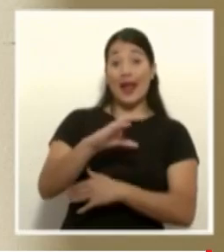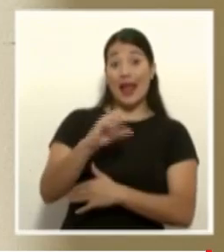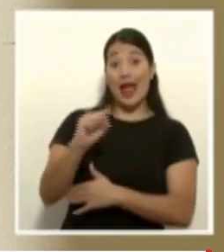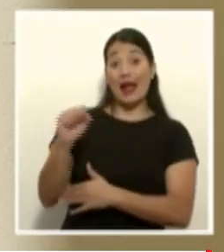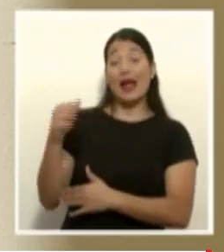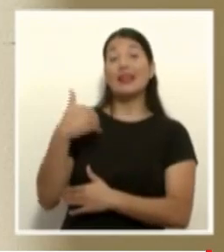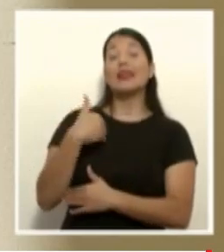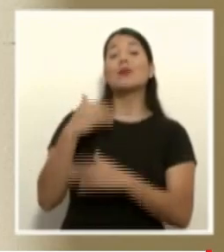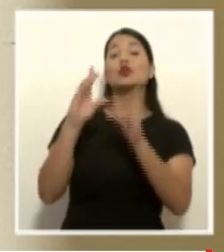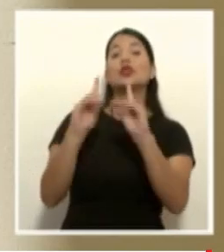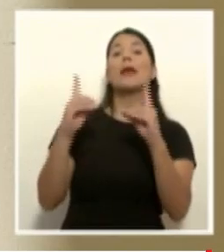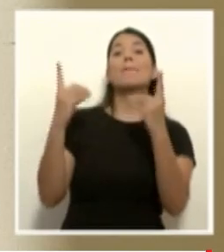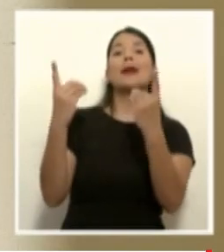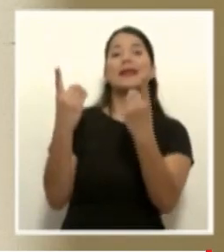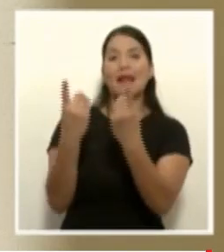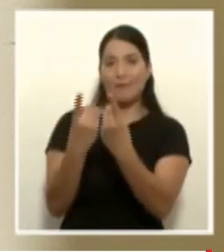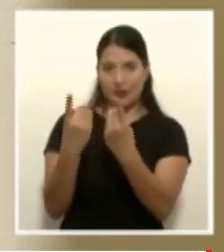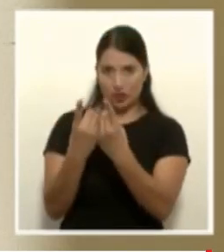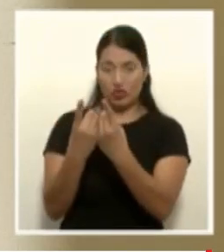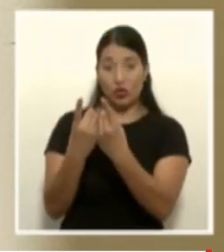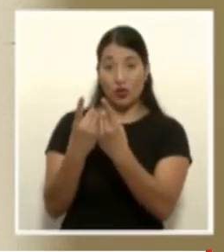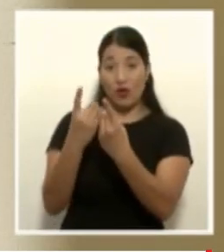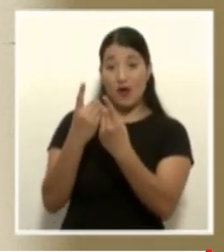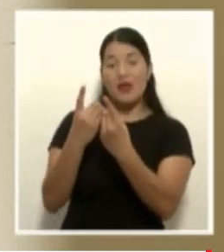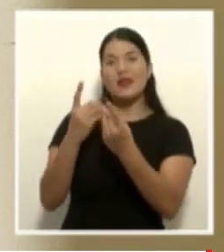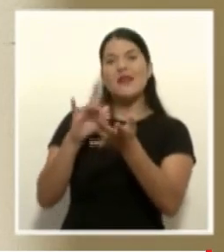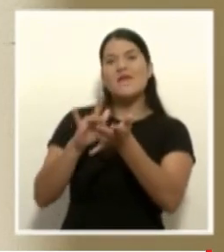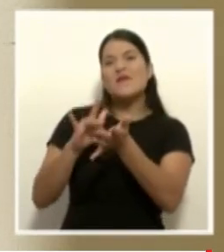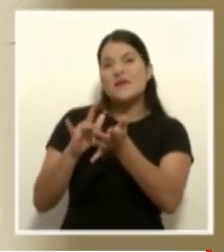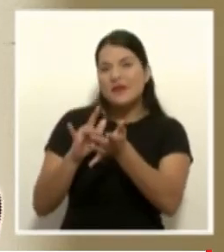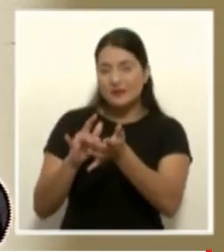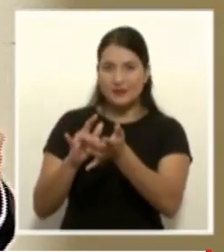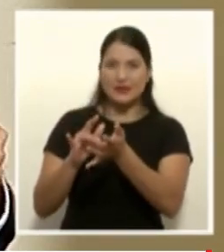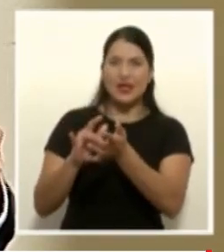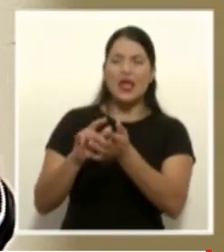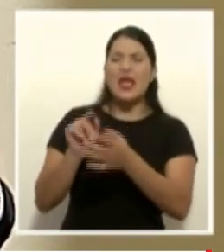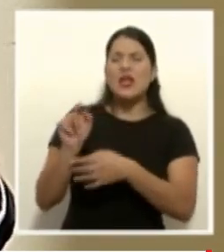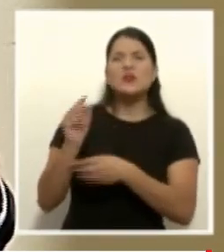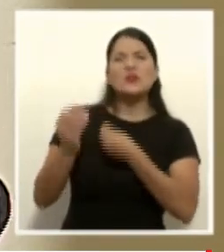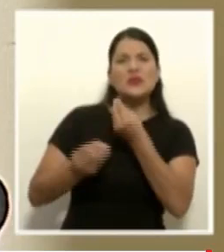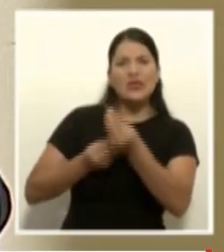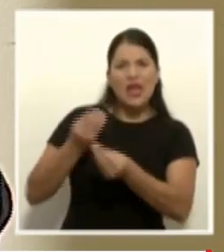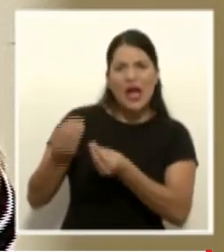institución que evalúa todos estos posibles tratamientos, desde